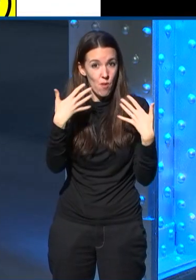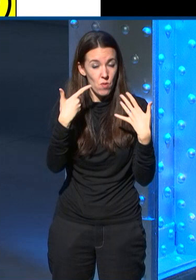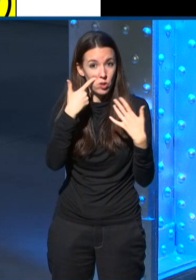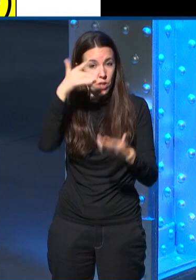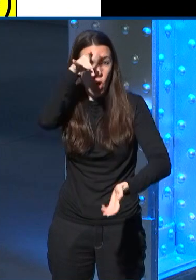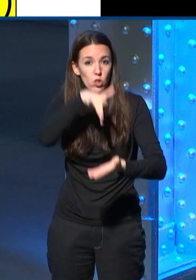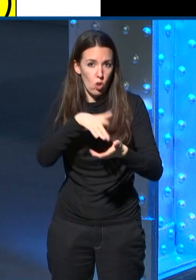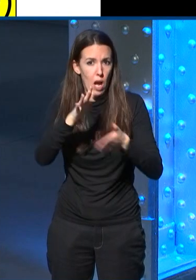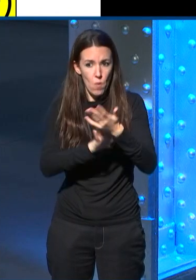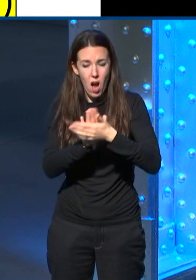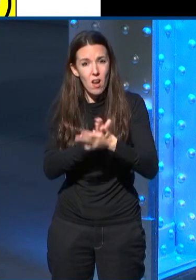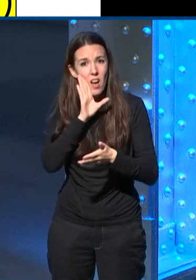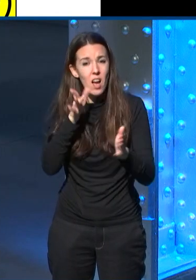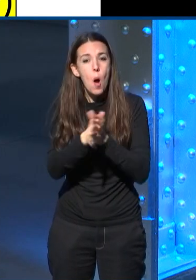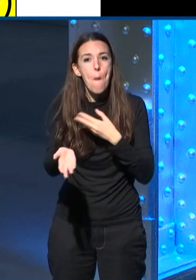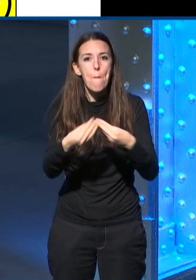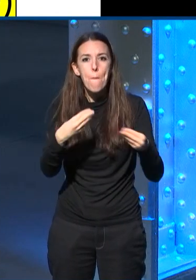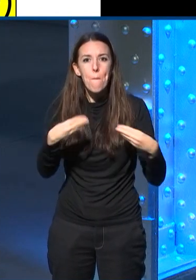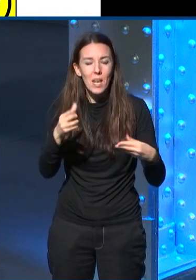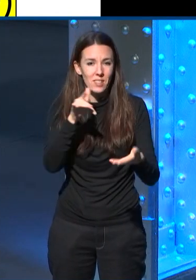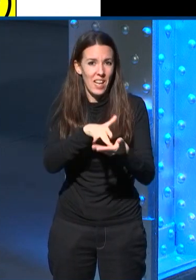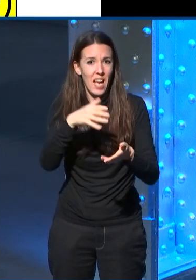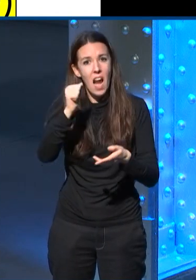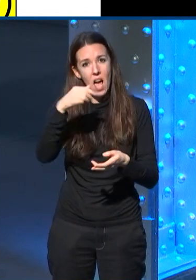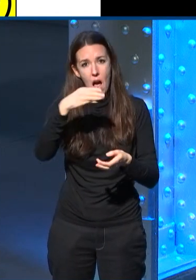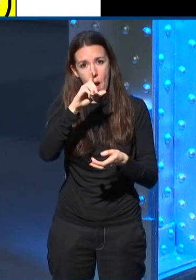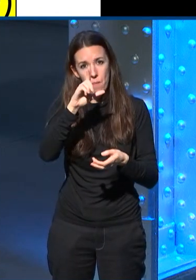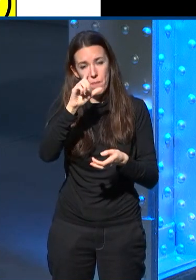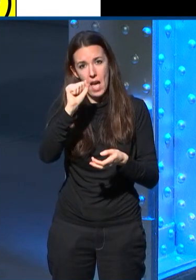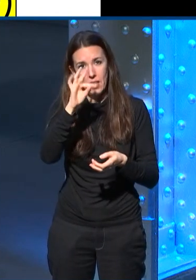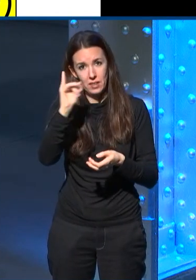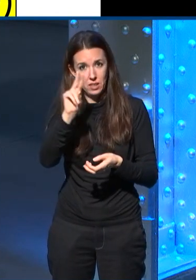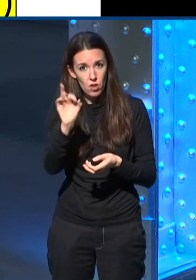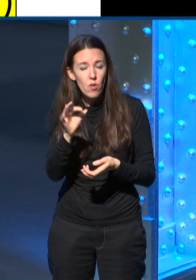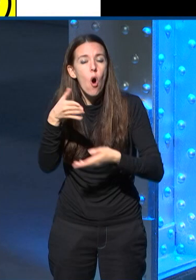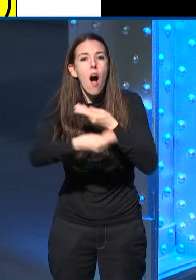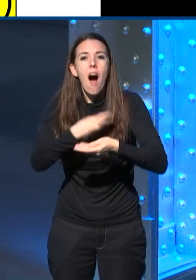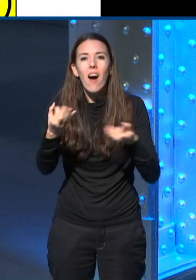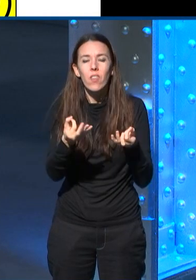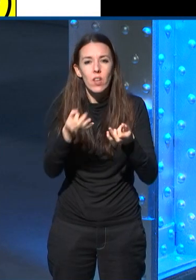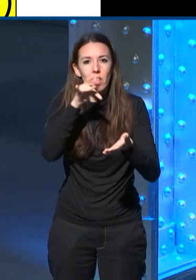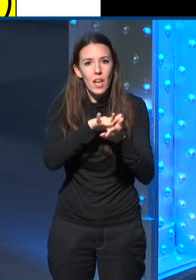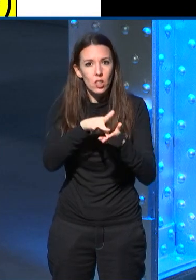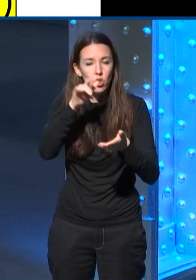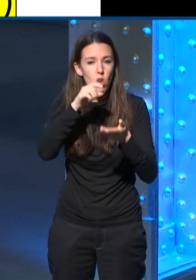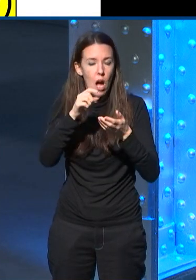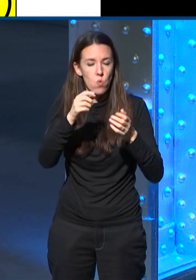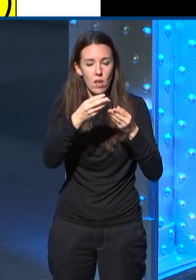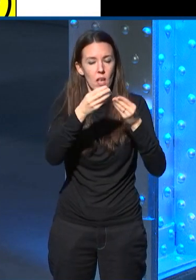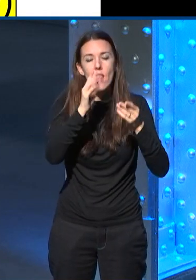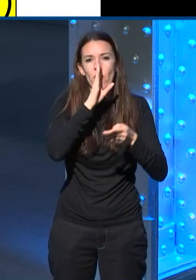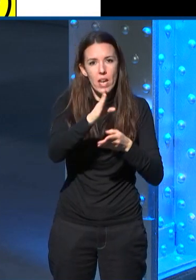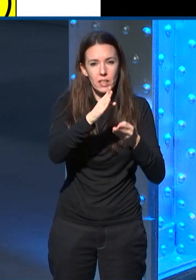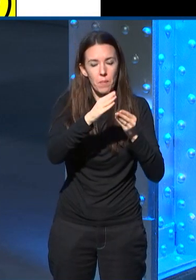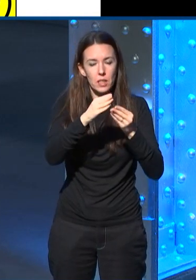escudo térmico del que hablaba. Y esto es un material que se llama material ablativo, que lo que hace es que directamente pasa a estado gaseoso, se sublima,